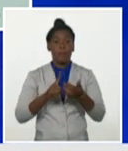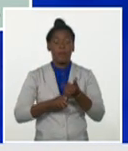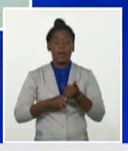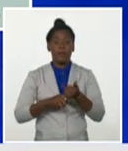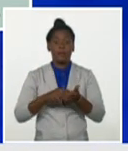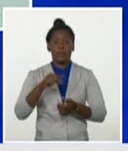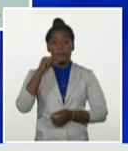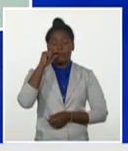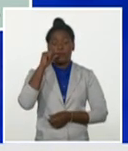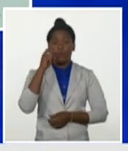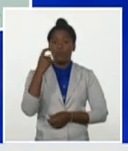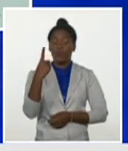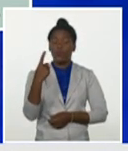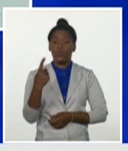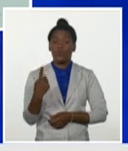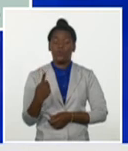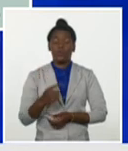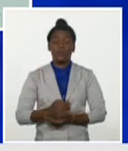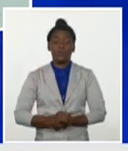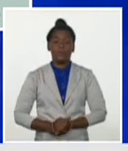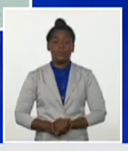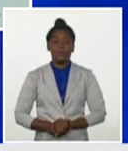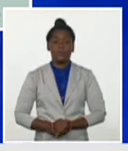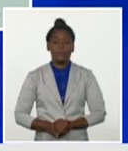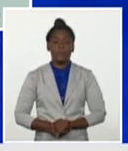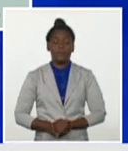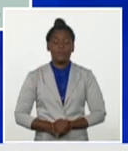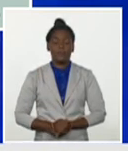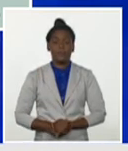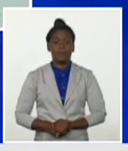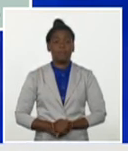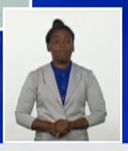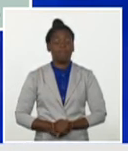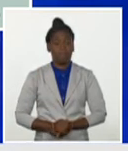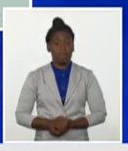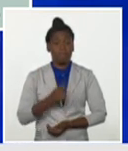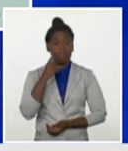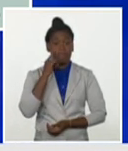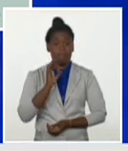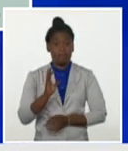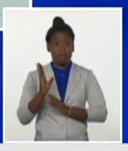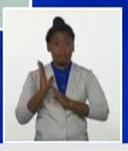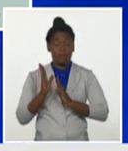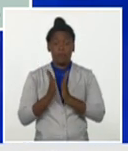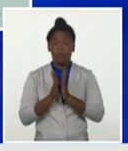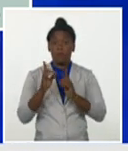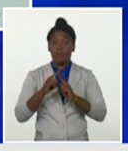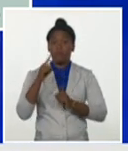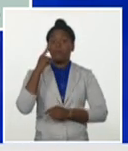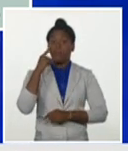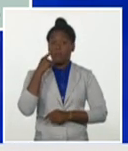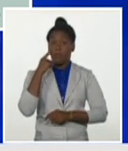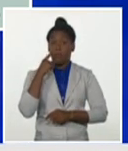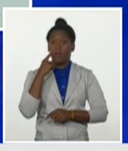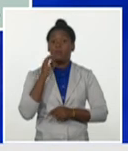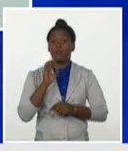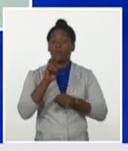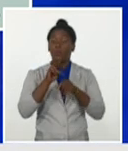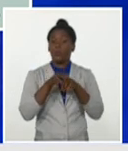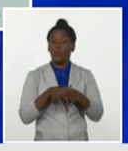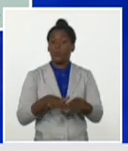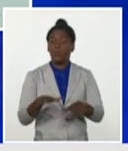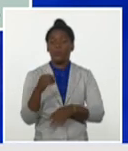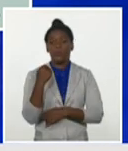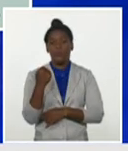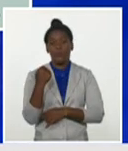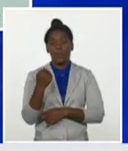1 cada uno. Todavía cifras elevadas de casos, además con una dispersión importante en el